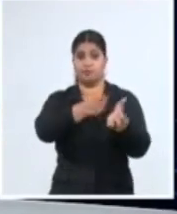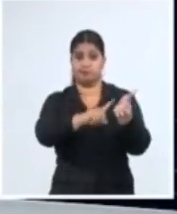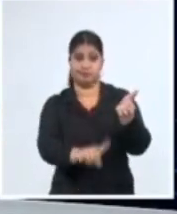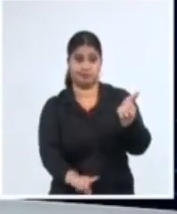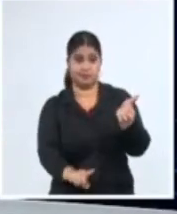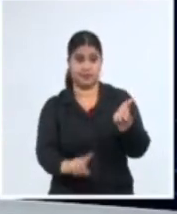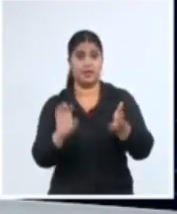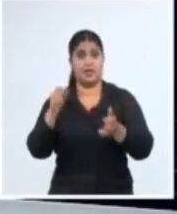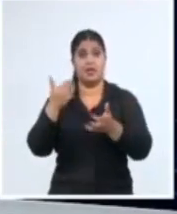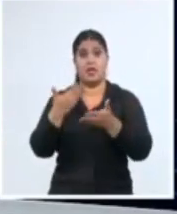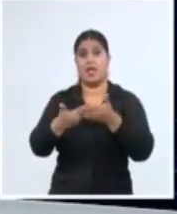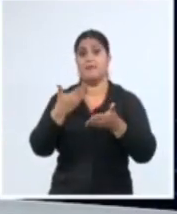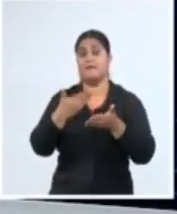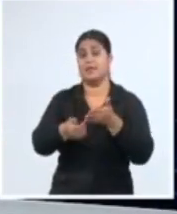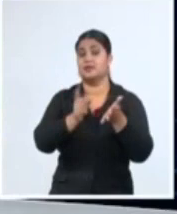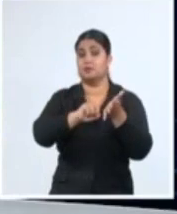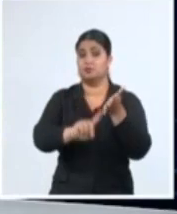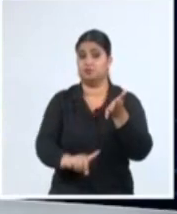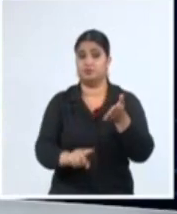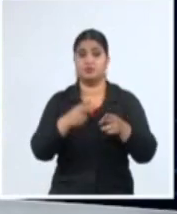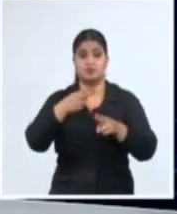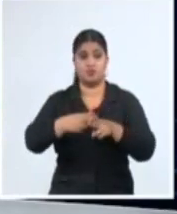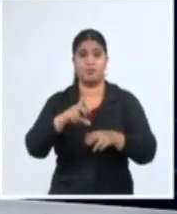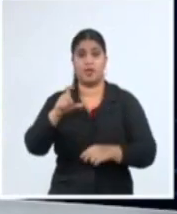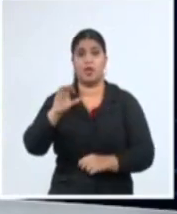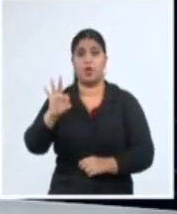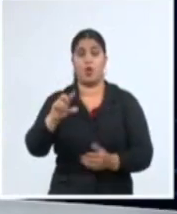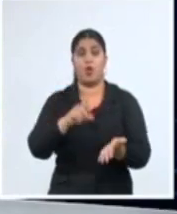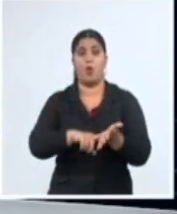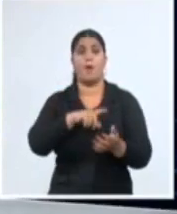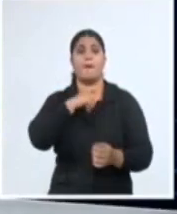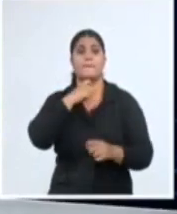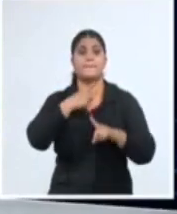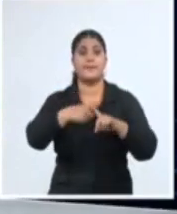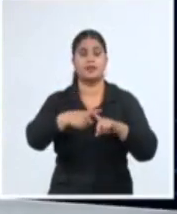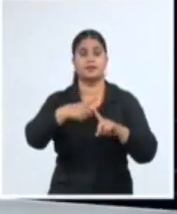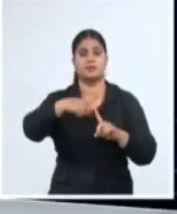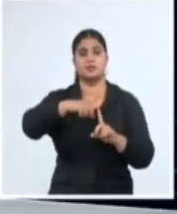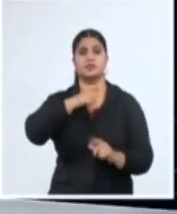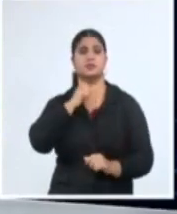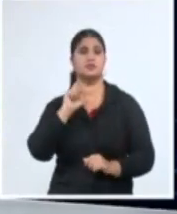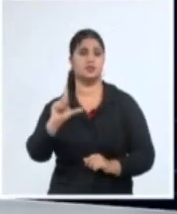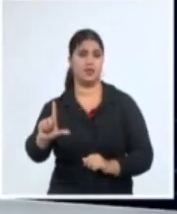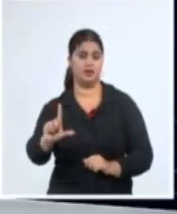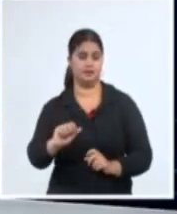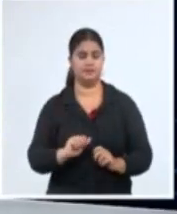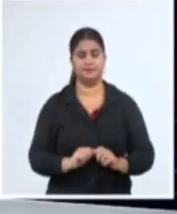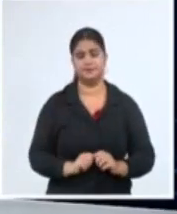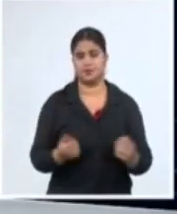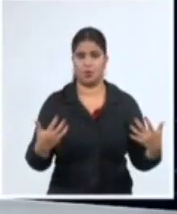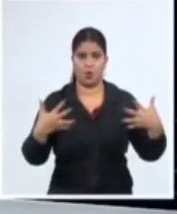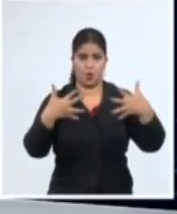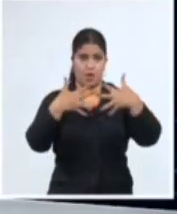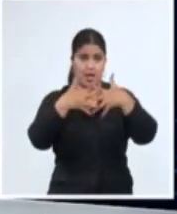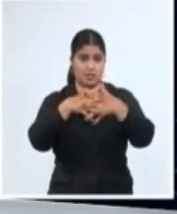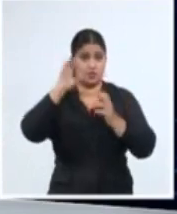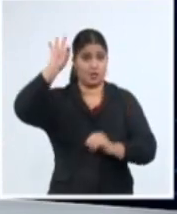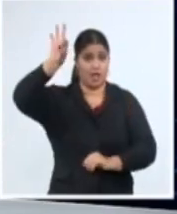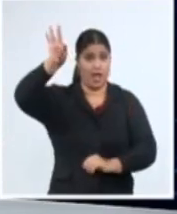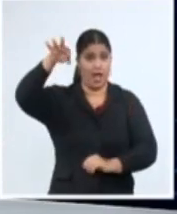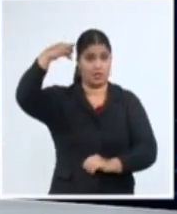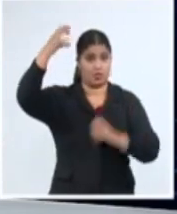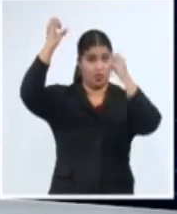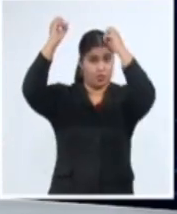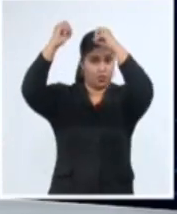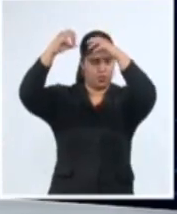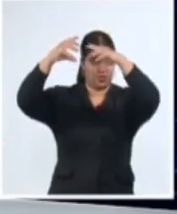Copestel será la empresa responsable de la comercialización al sector residencial de los sistemas solares fotovoltaicos con inyección a la